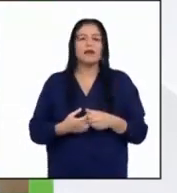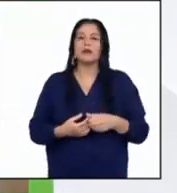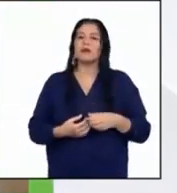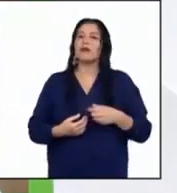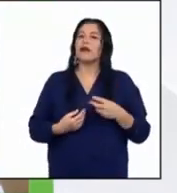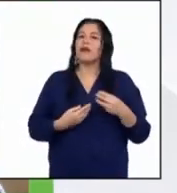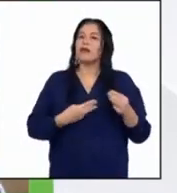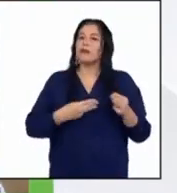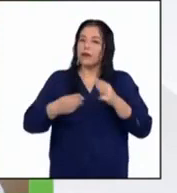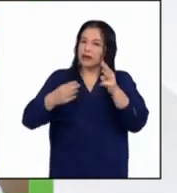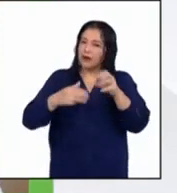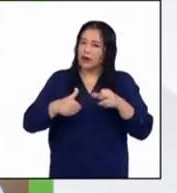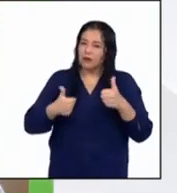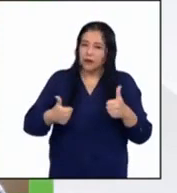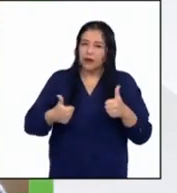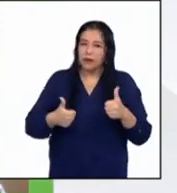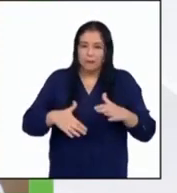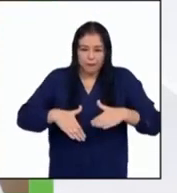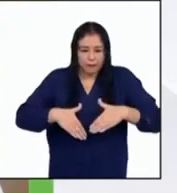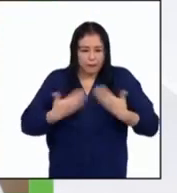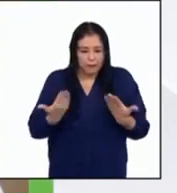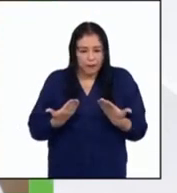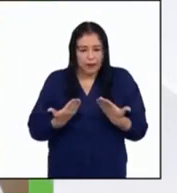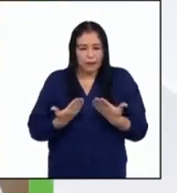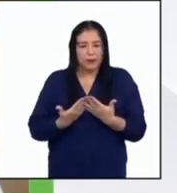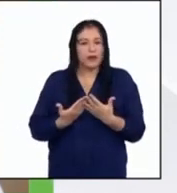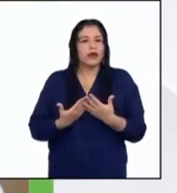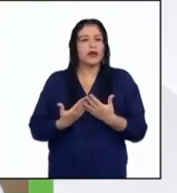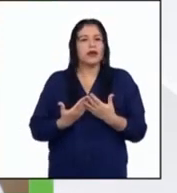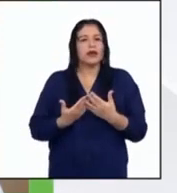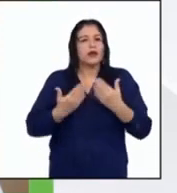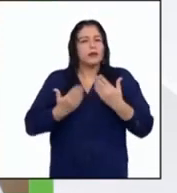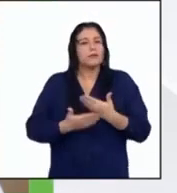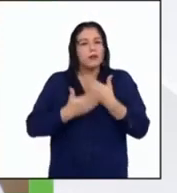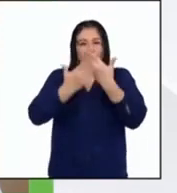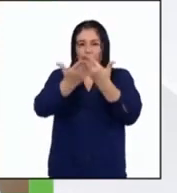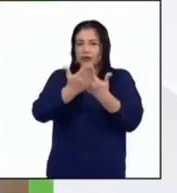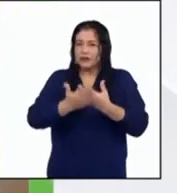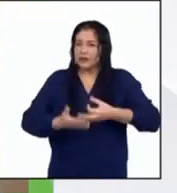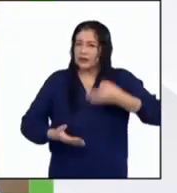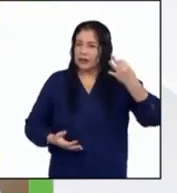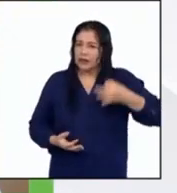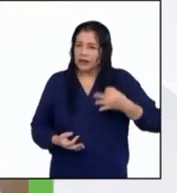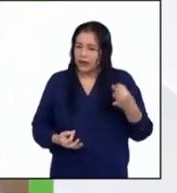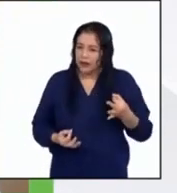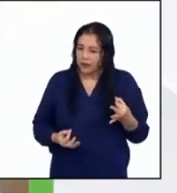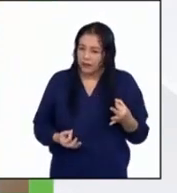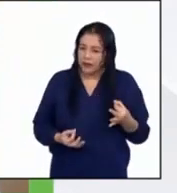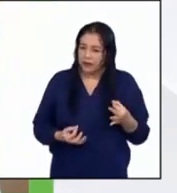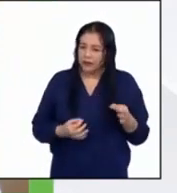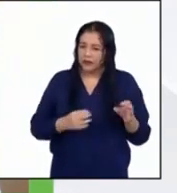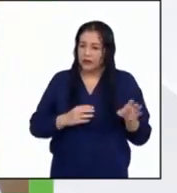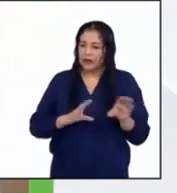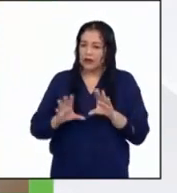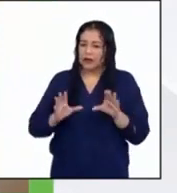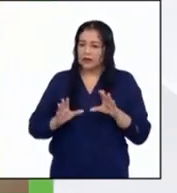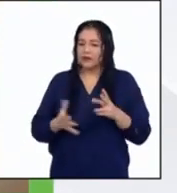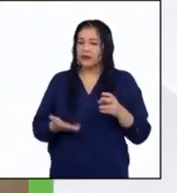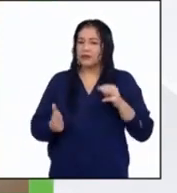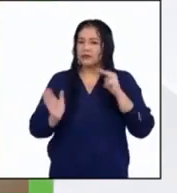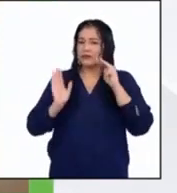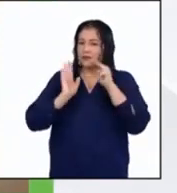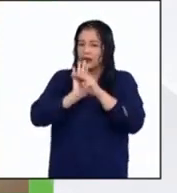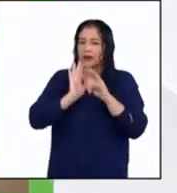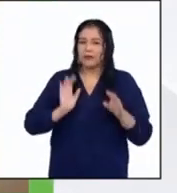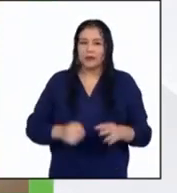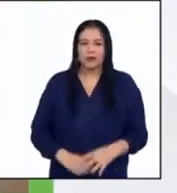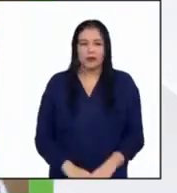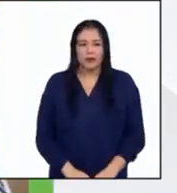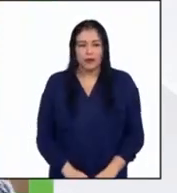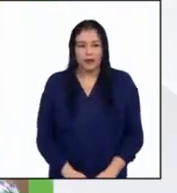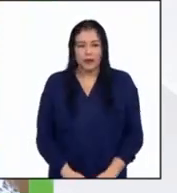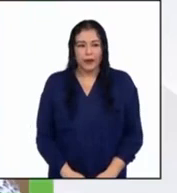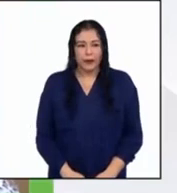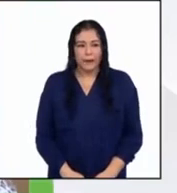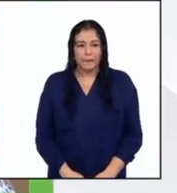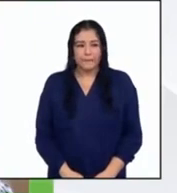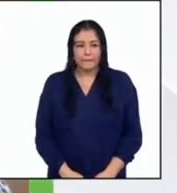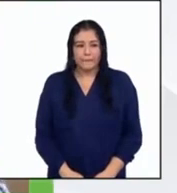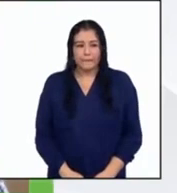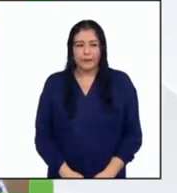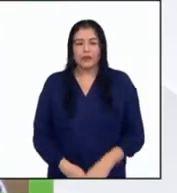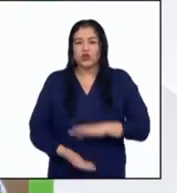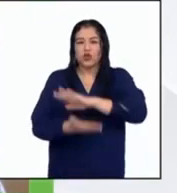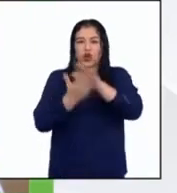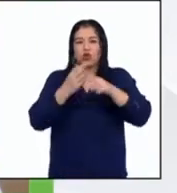efectiva para poder realizar propuestas que realmente logren un impacto. Como les recuerdo,